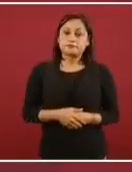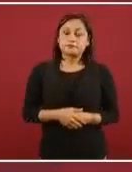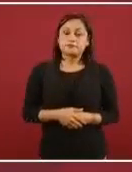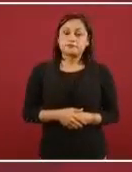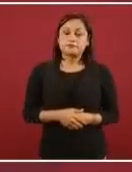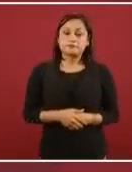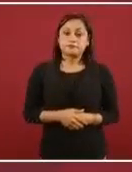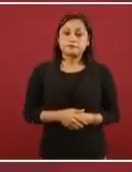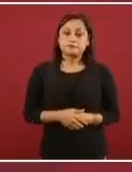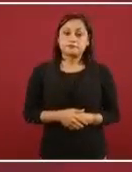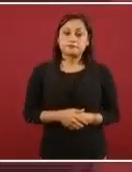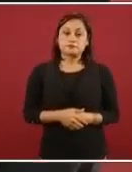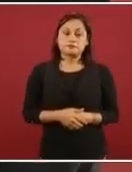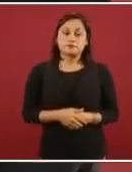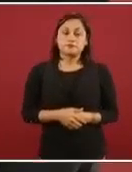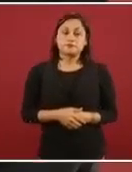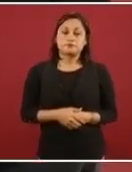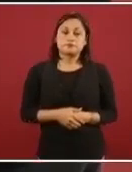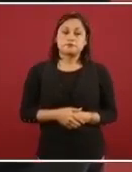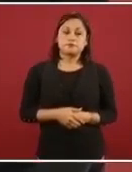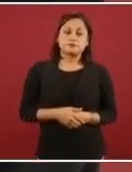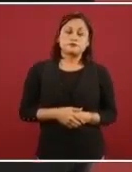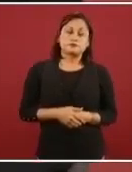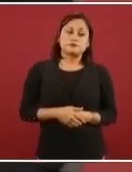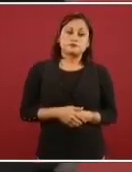cuando no